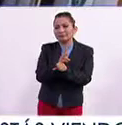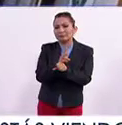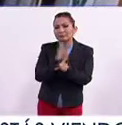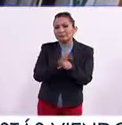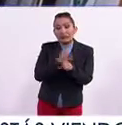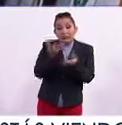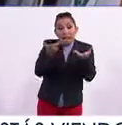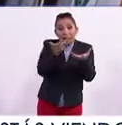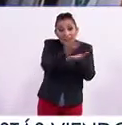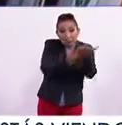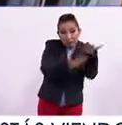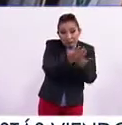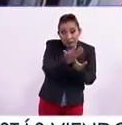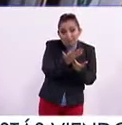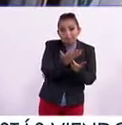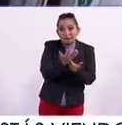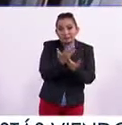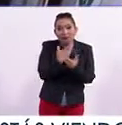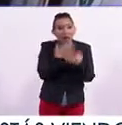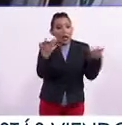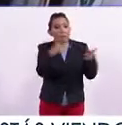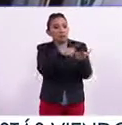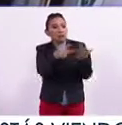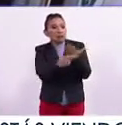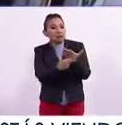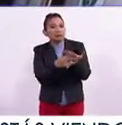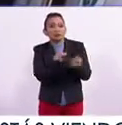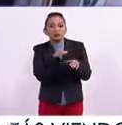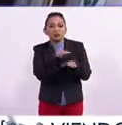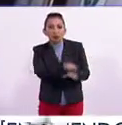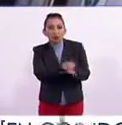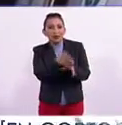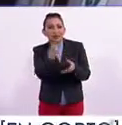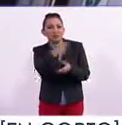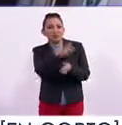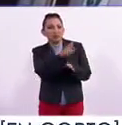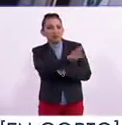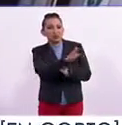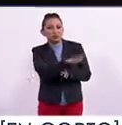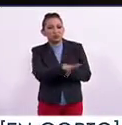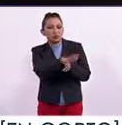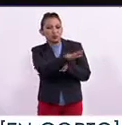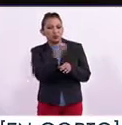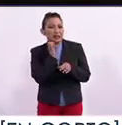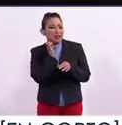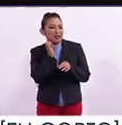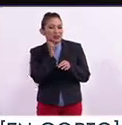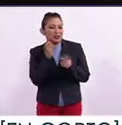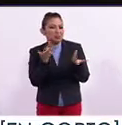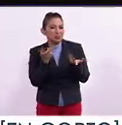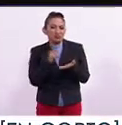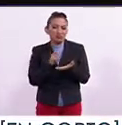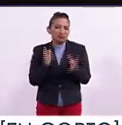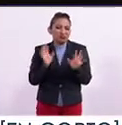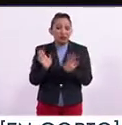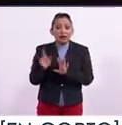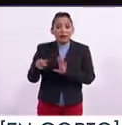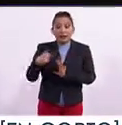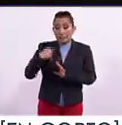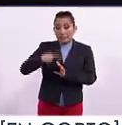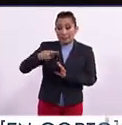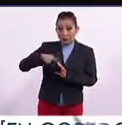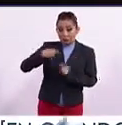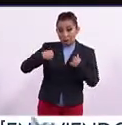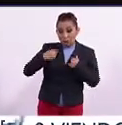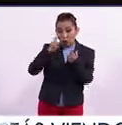manejar grandes proyectos en cuanto a su parte también ejecutiva, etc. Las personas que yo encontré en